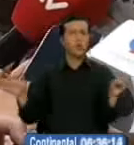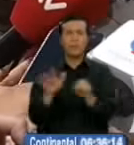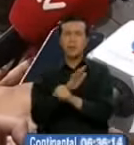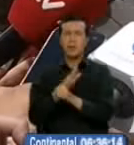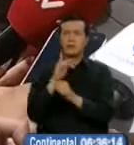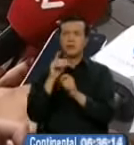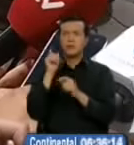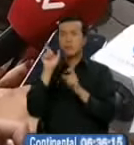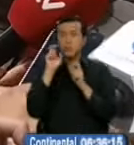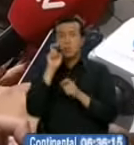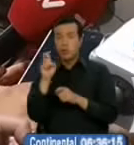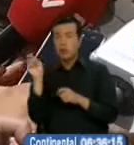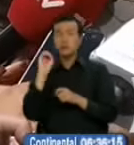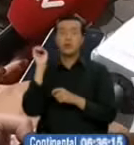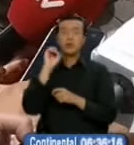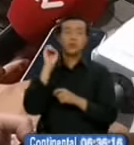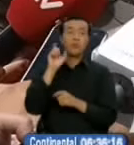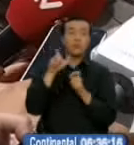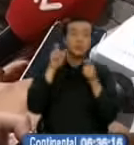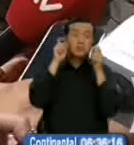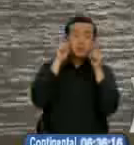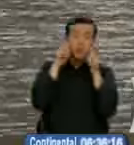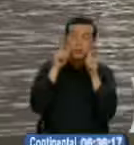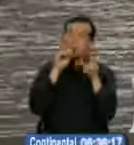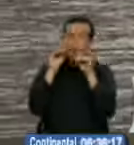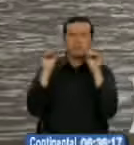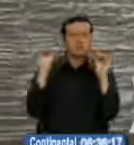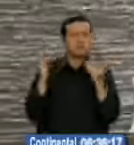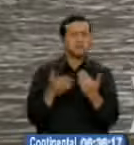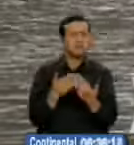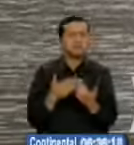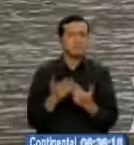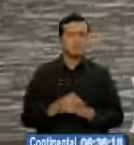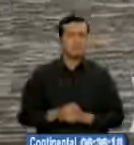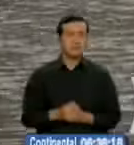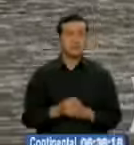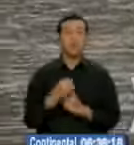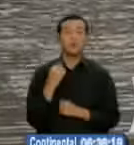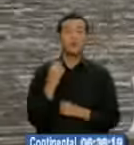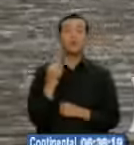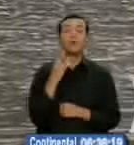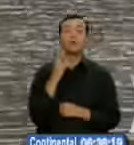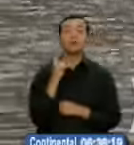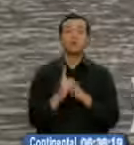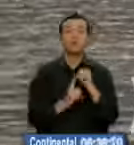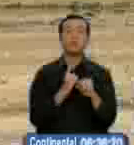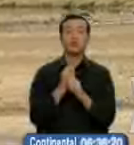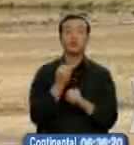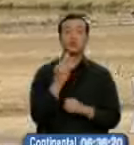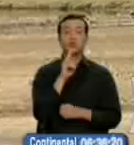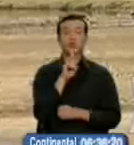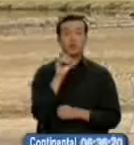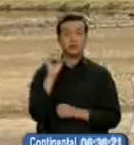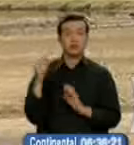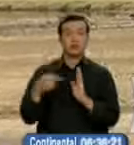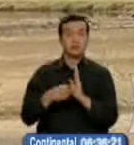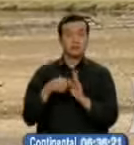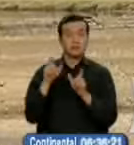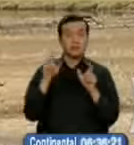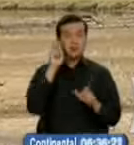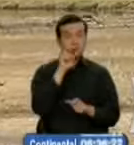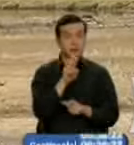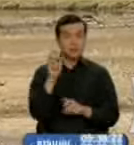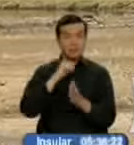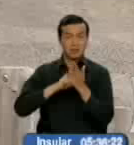zonas donde los turistas y los guardaparques permanecen. El parque recibe al año 200.000 turistas y el Ministerio del Ramo aspira